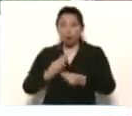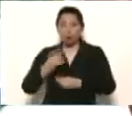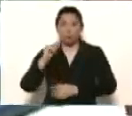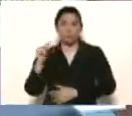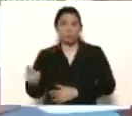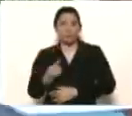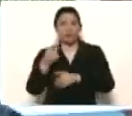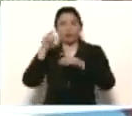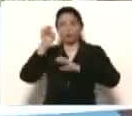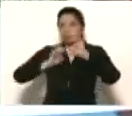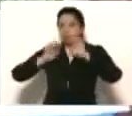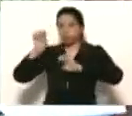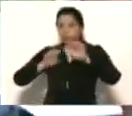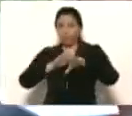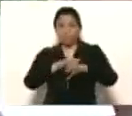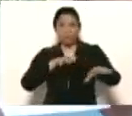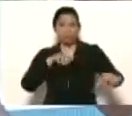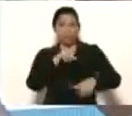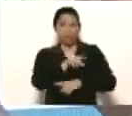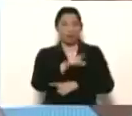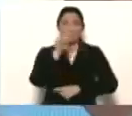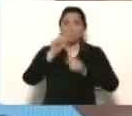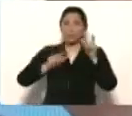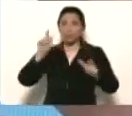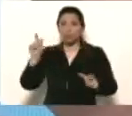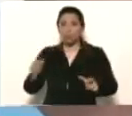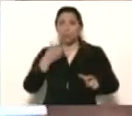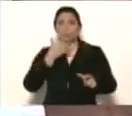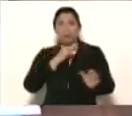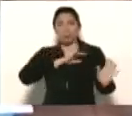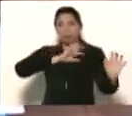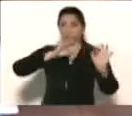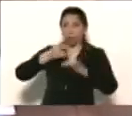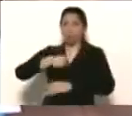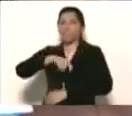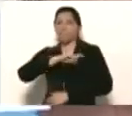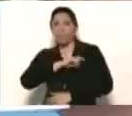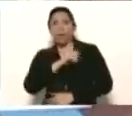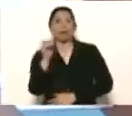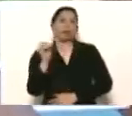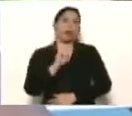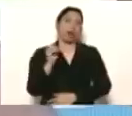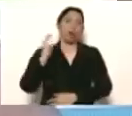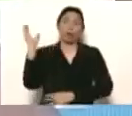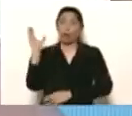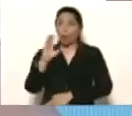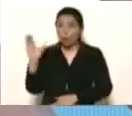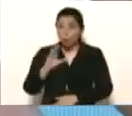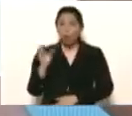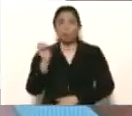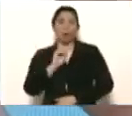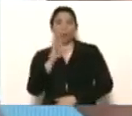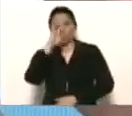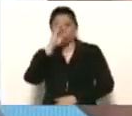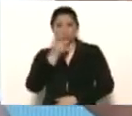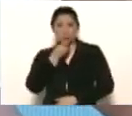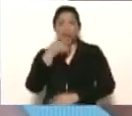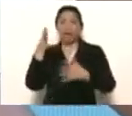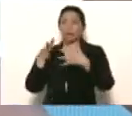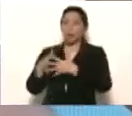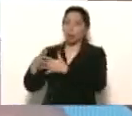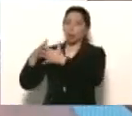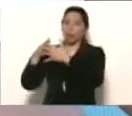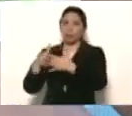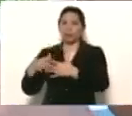diagnósticos la mayoría de ellos eran personas que provenían de viajes de españa de colombia de república dominicana de eeuu de norteamérica